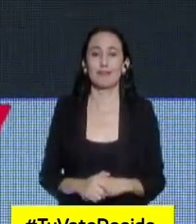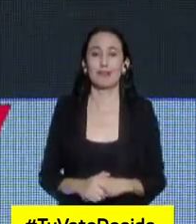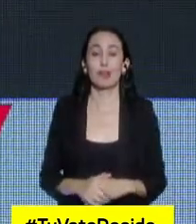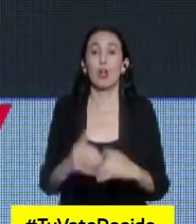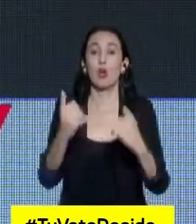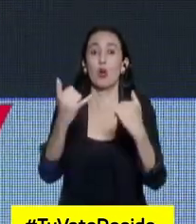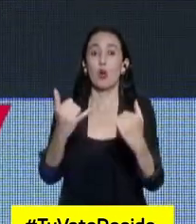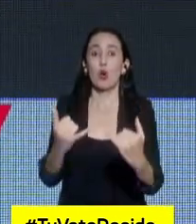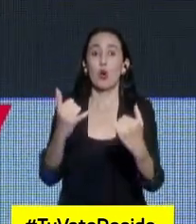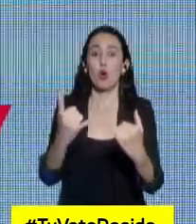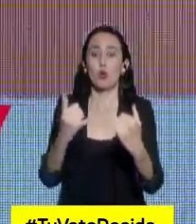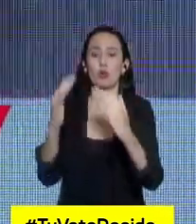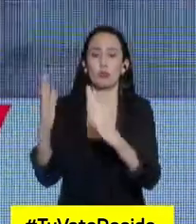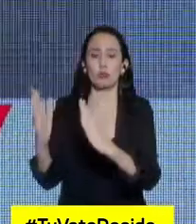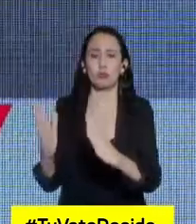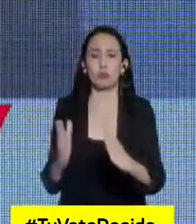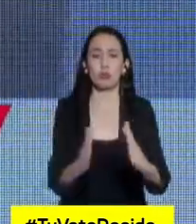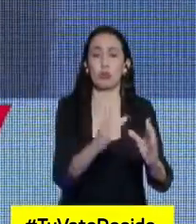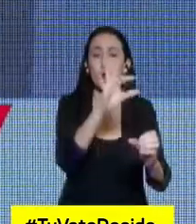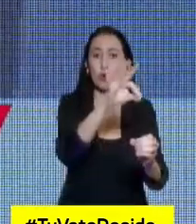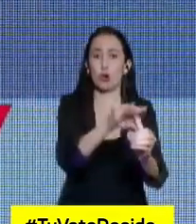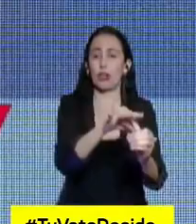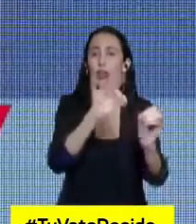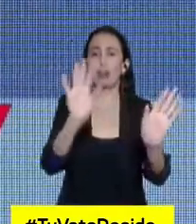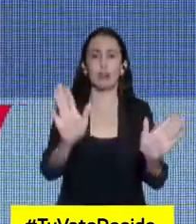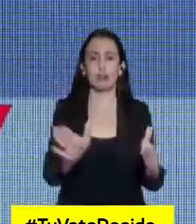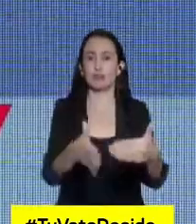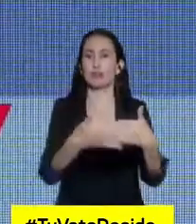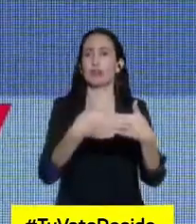La jornada electoral ha concluido.